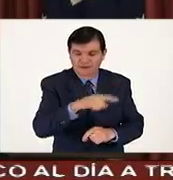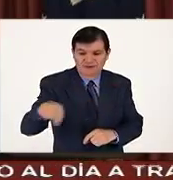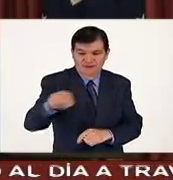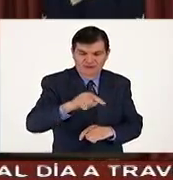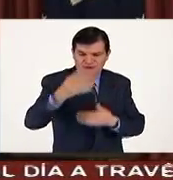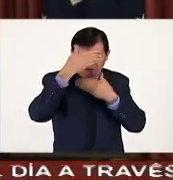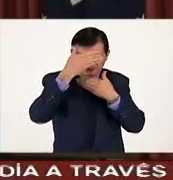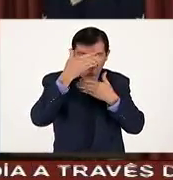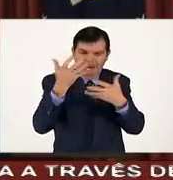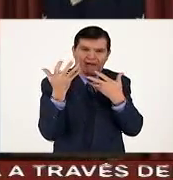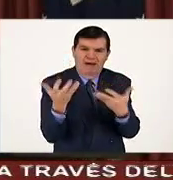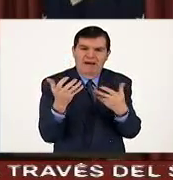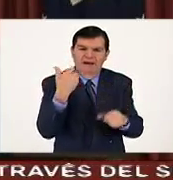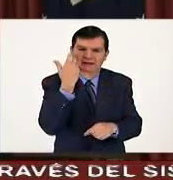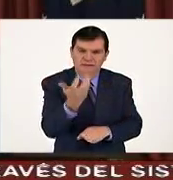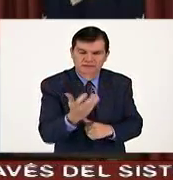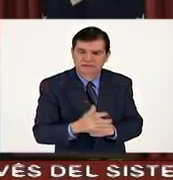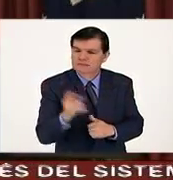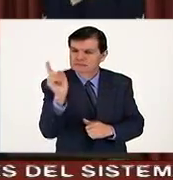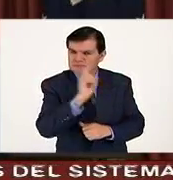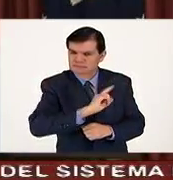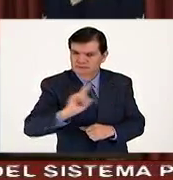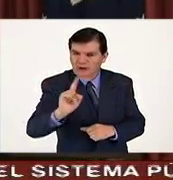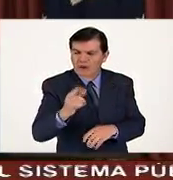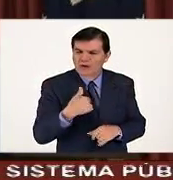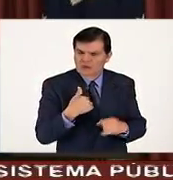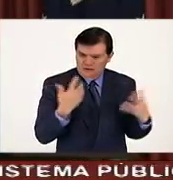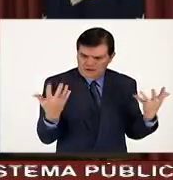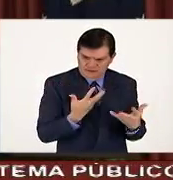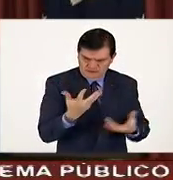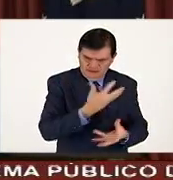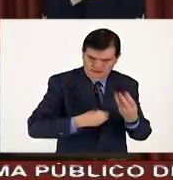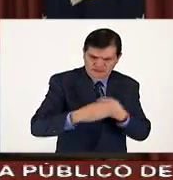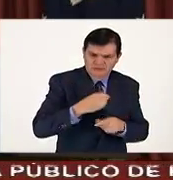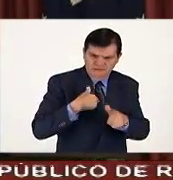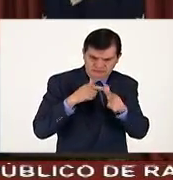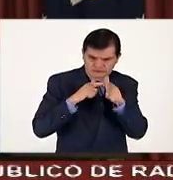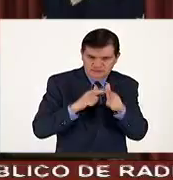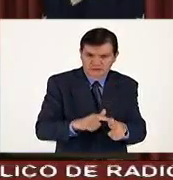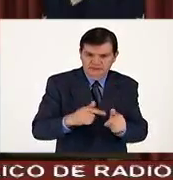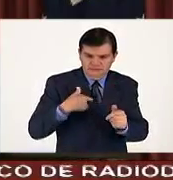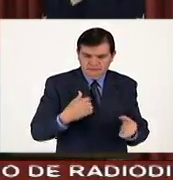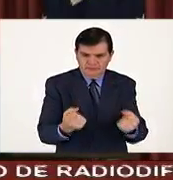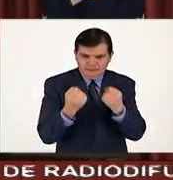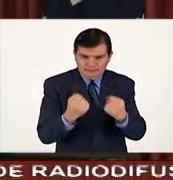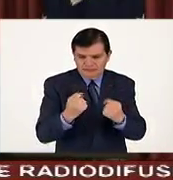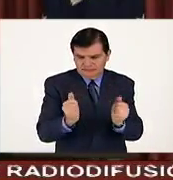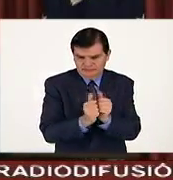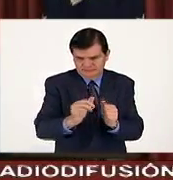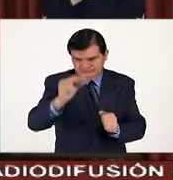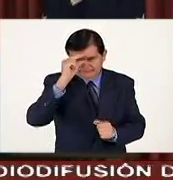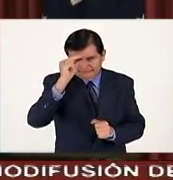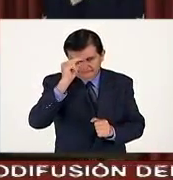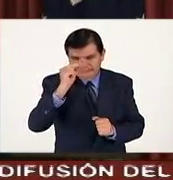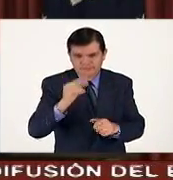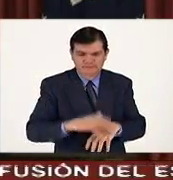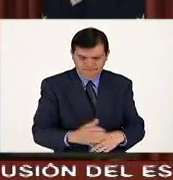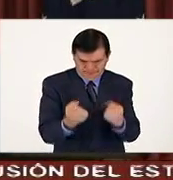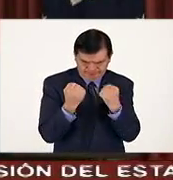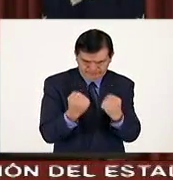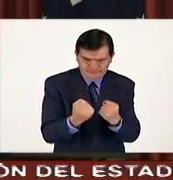como terroristas están esperando. En su lugar, vamos a prevalecer por ser fuertes e inteligentes, fuertes